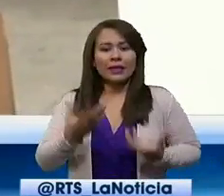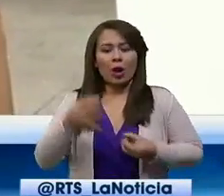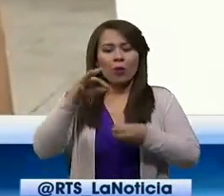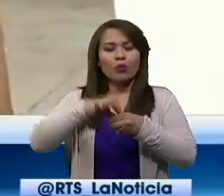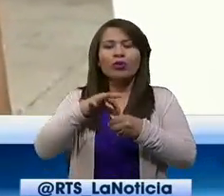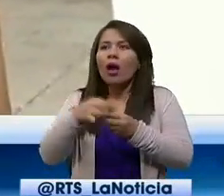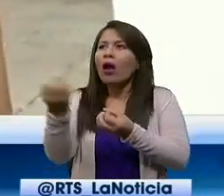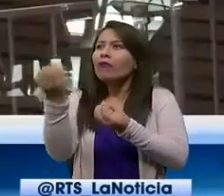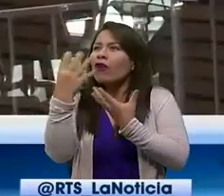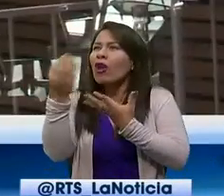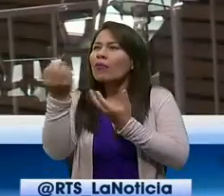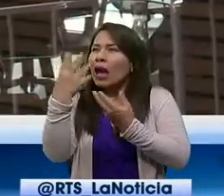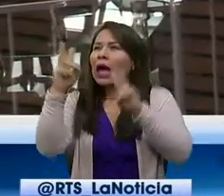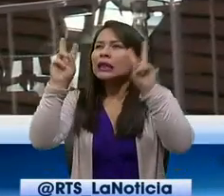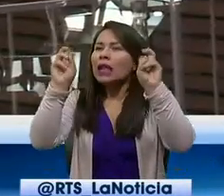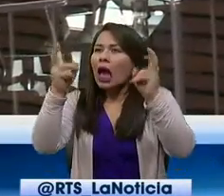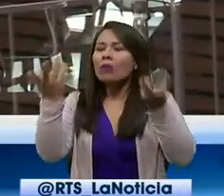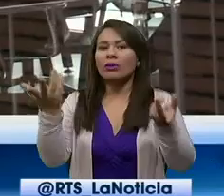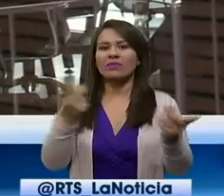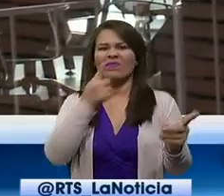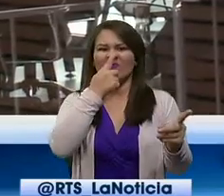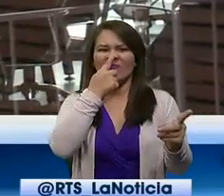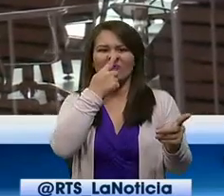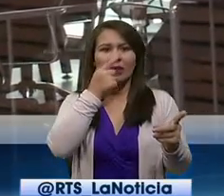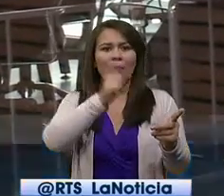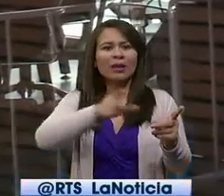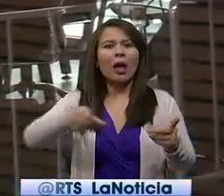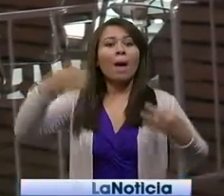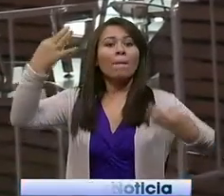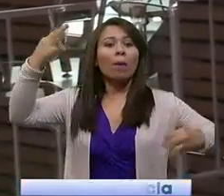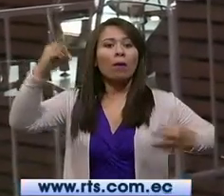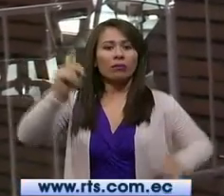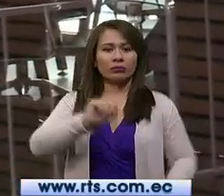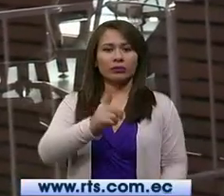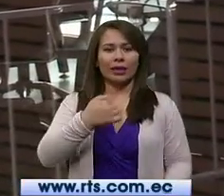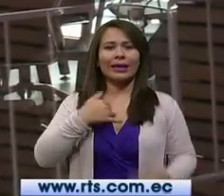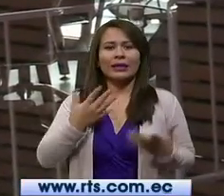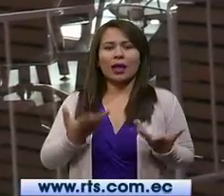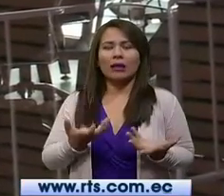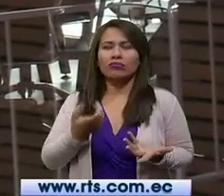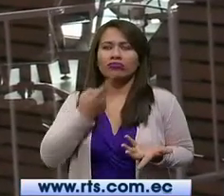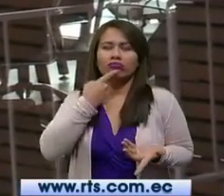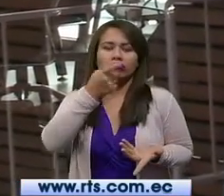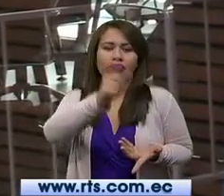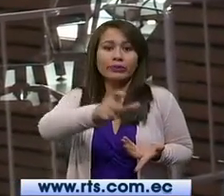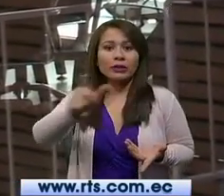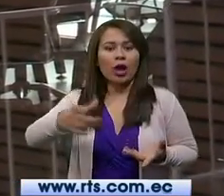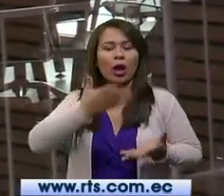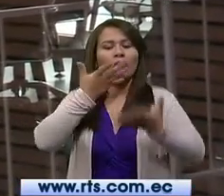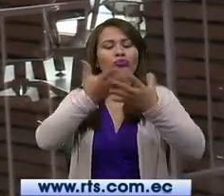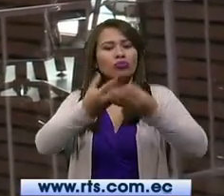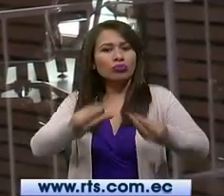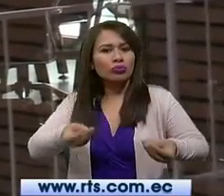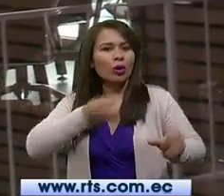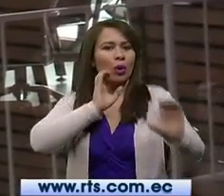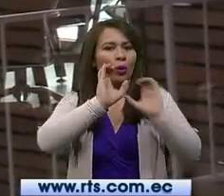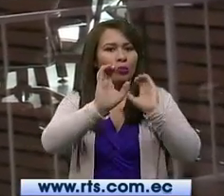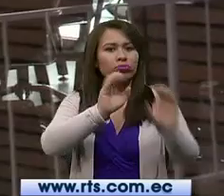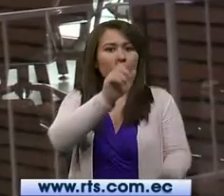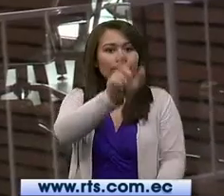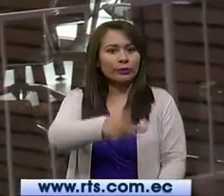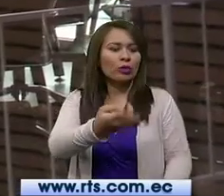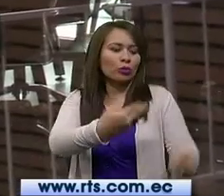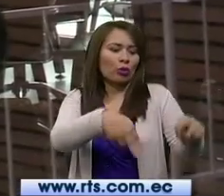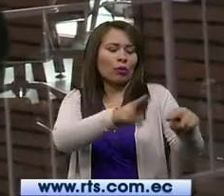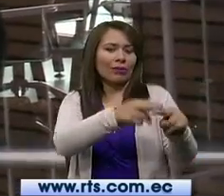informado. No tanto de interés de la gente que está muy vinculada a la política, sino tratar de darle al ciudadano común, por llamarlo así,